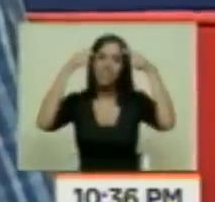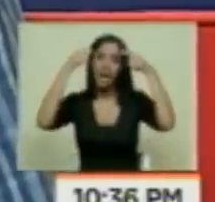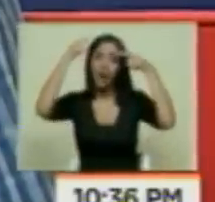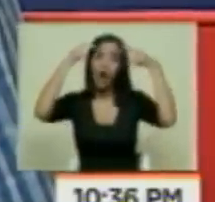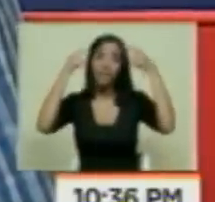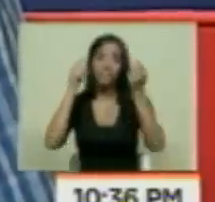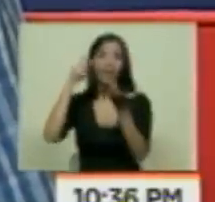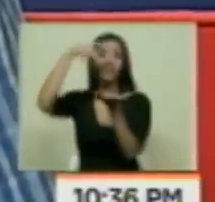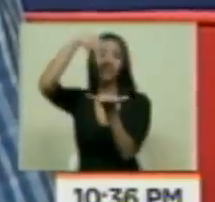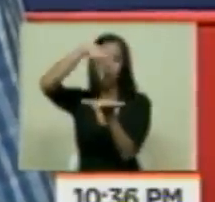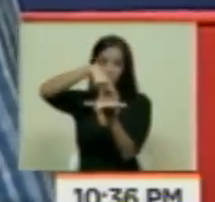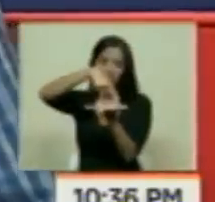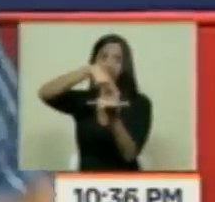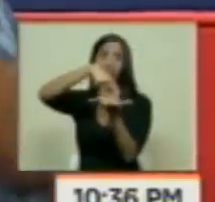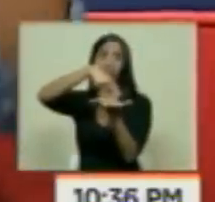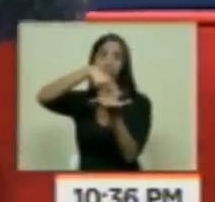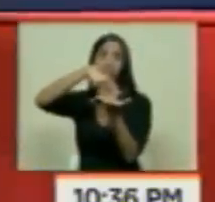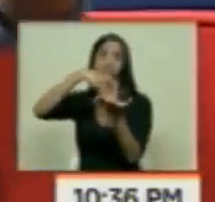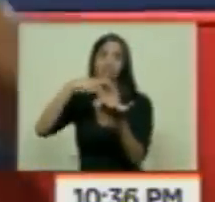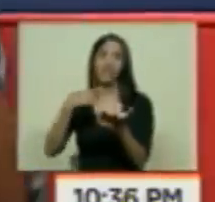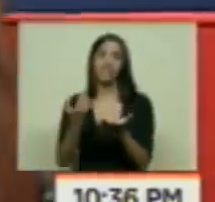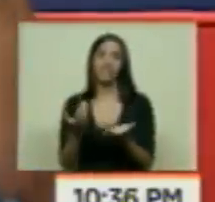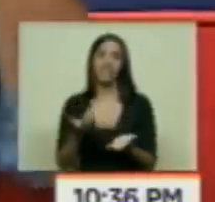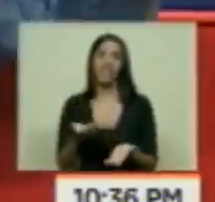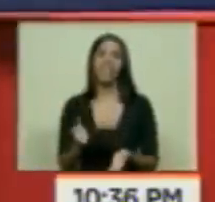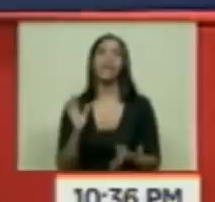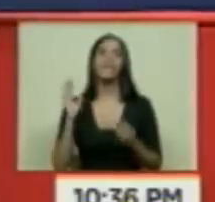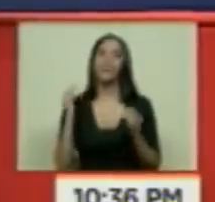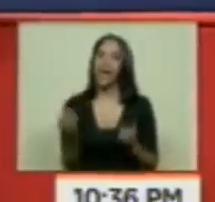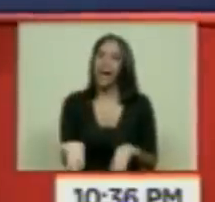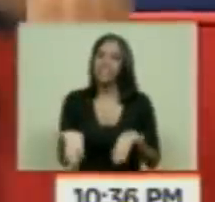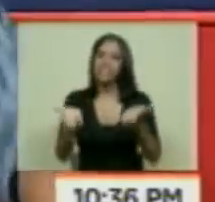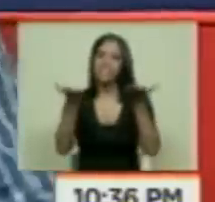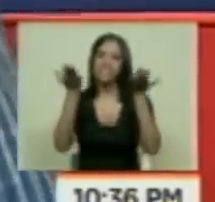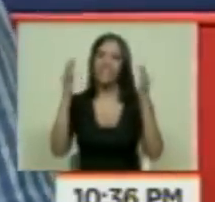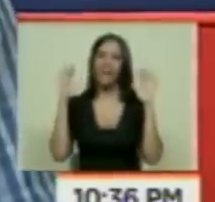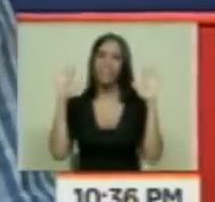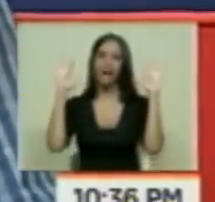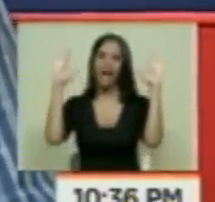para en la tarima, que levanta la mano, que levanta el brazo,